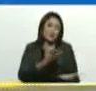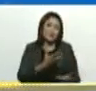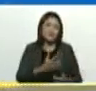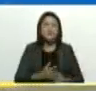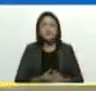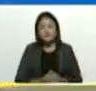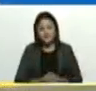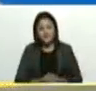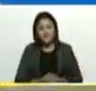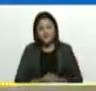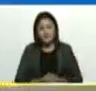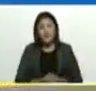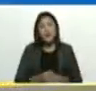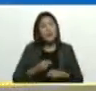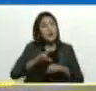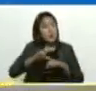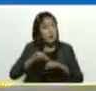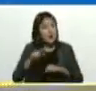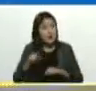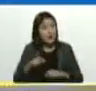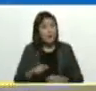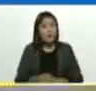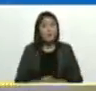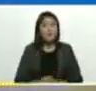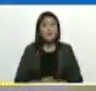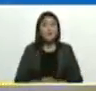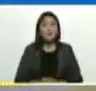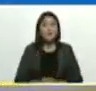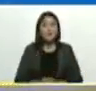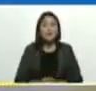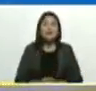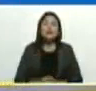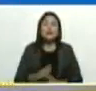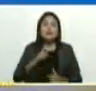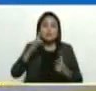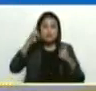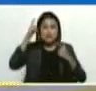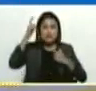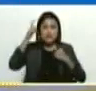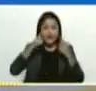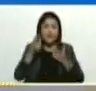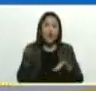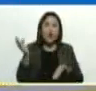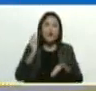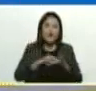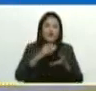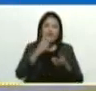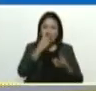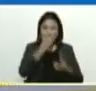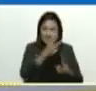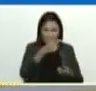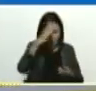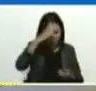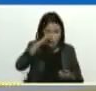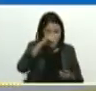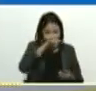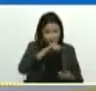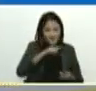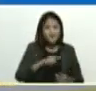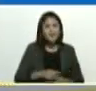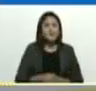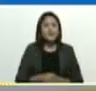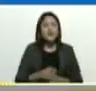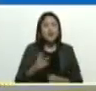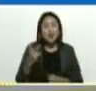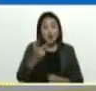Un tiempo después, cuando Chávez nos visitó de nuevo, tuvimos los